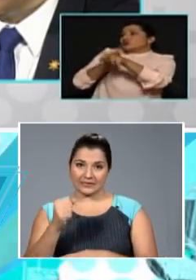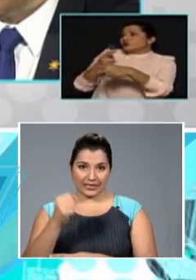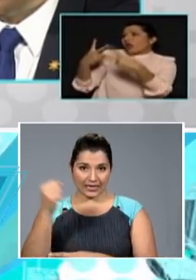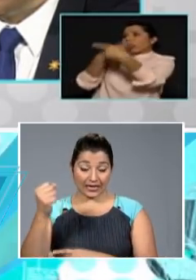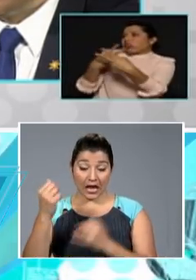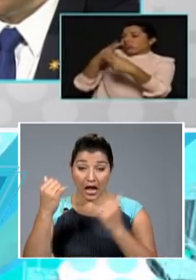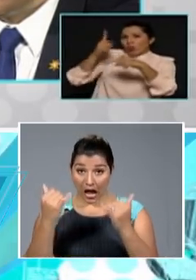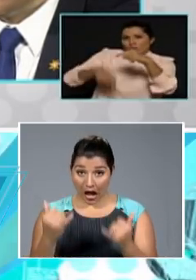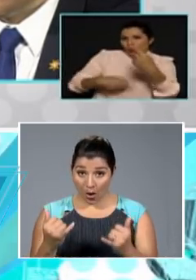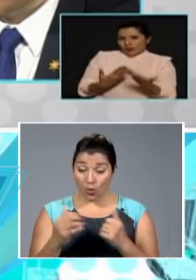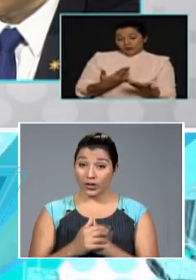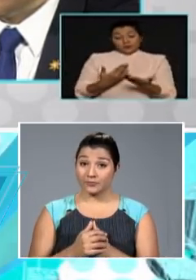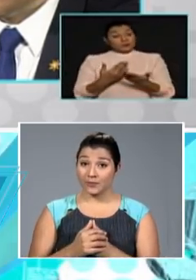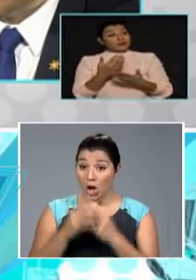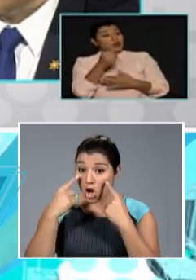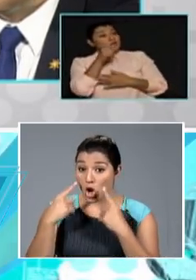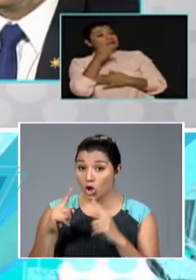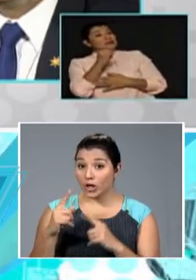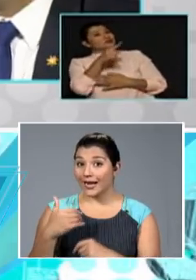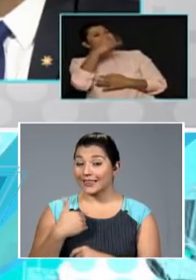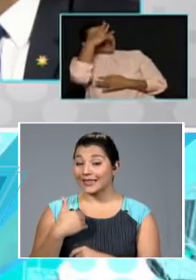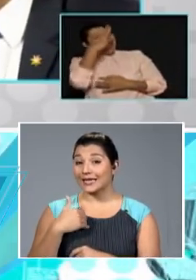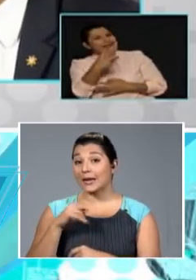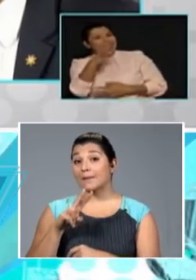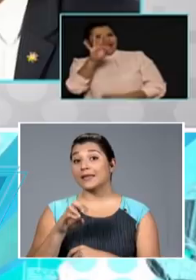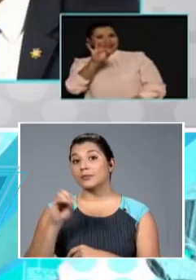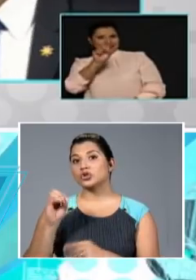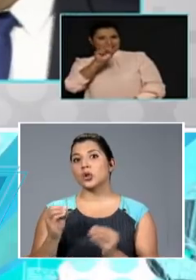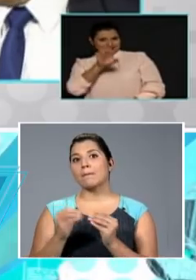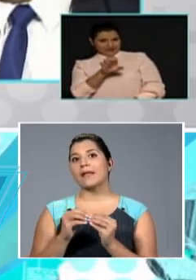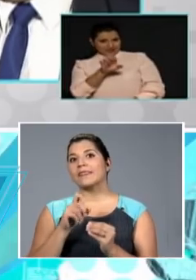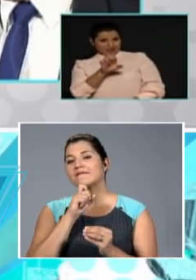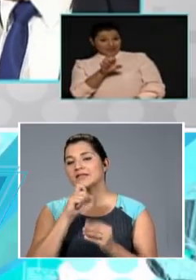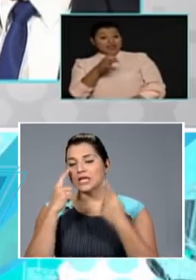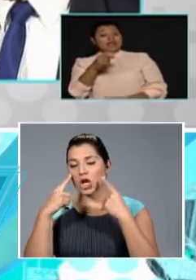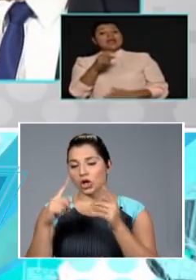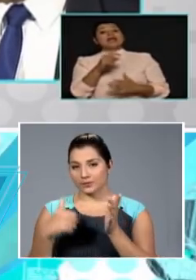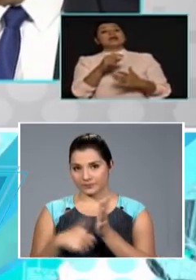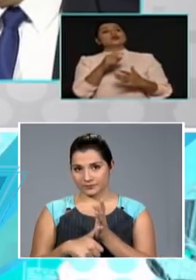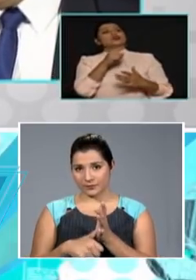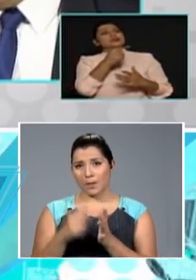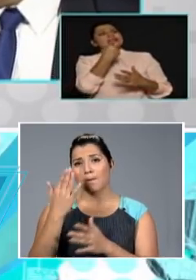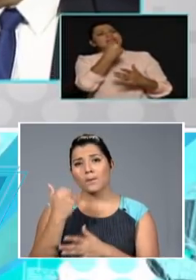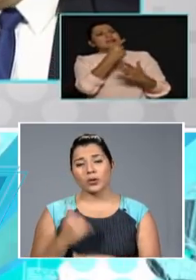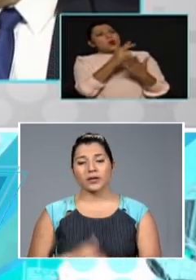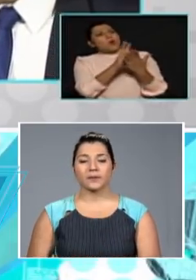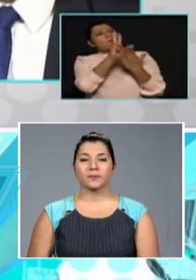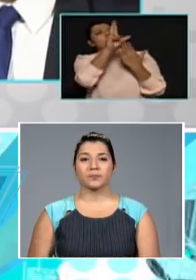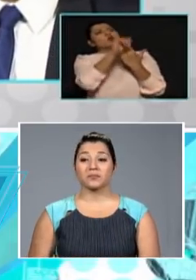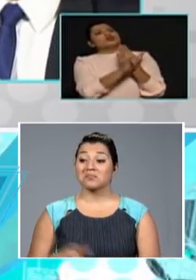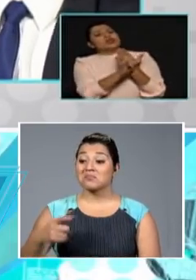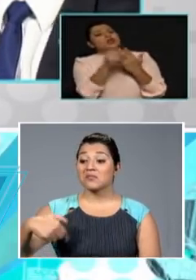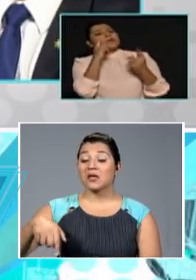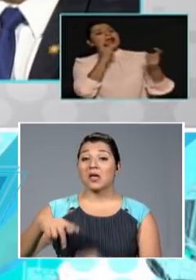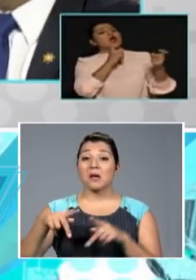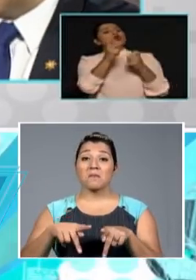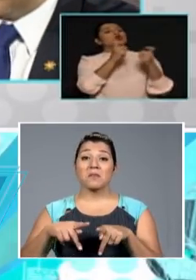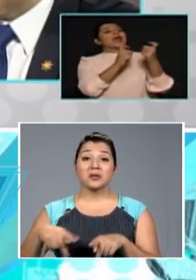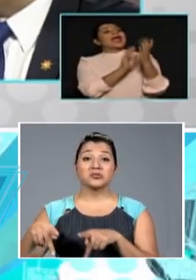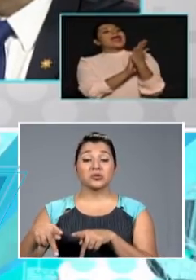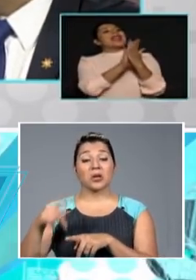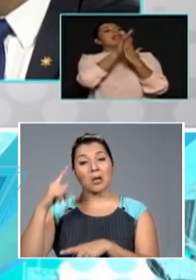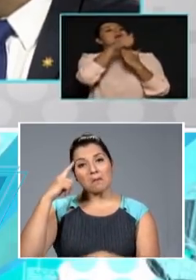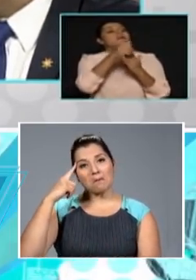otro porcentaje le va a costar más movilizarlo, porque es gente, al igual que otras personas, que supongo que estará